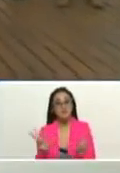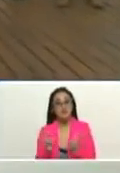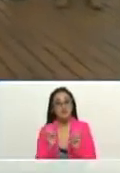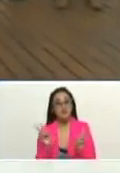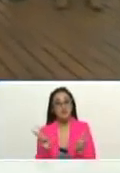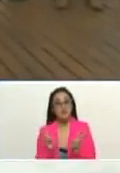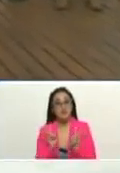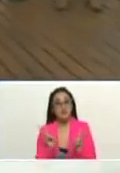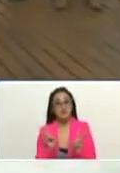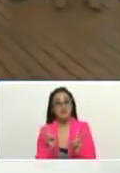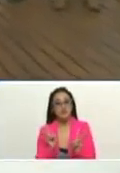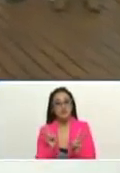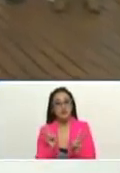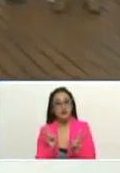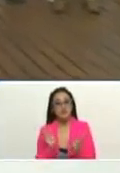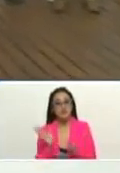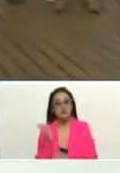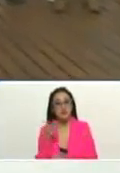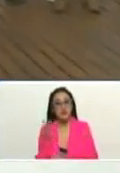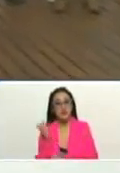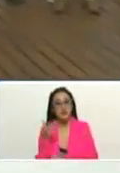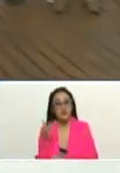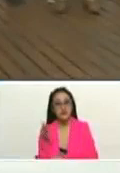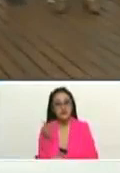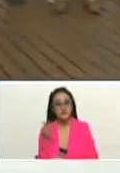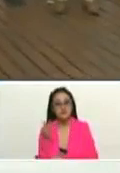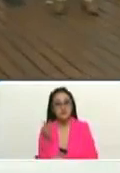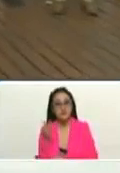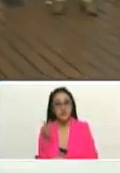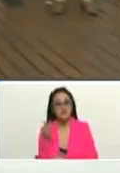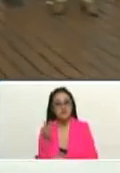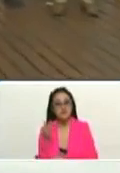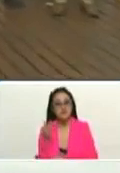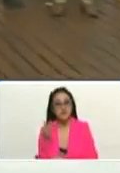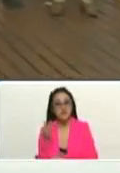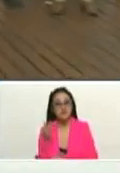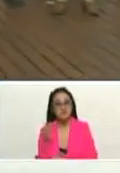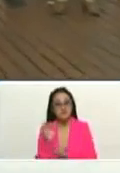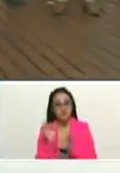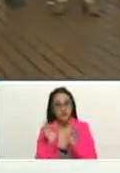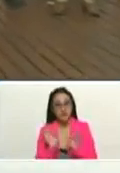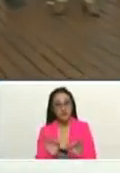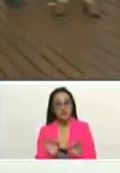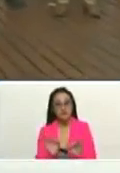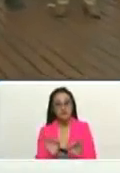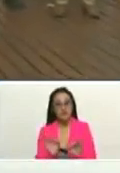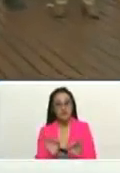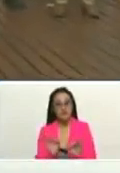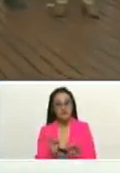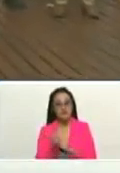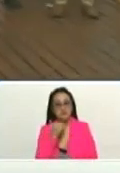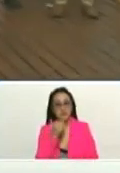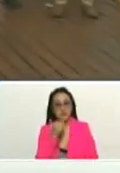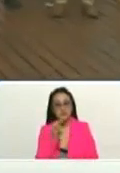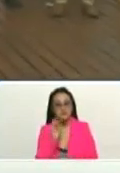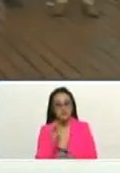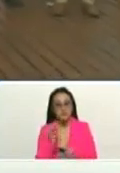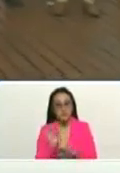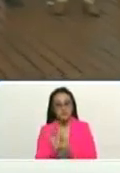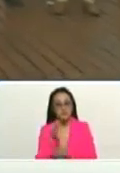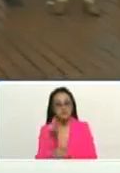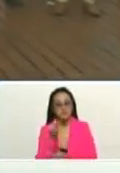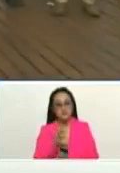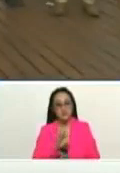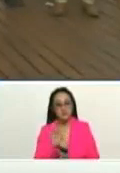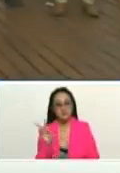poder levantar esa bandera, izarla como el estandarte y la bandera oficial de la recién fundada República de